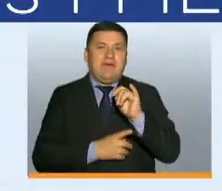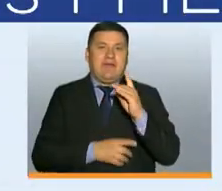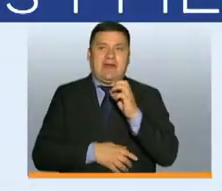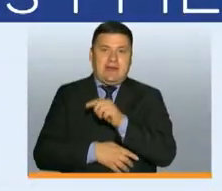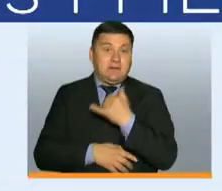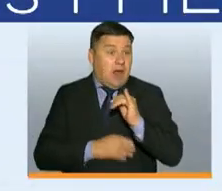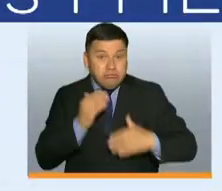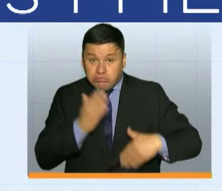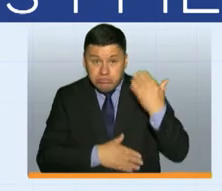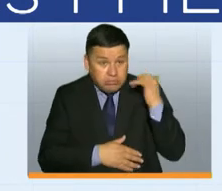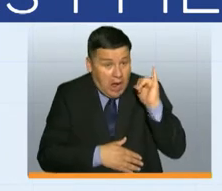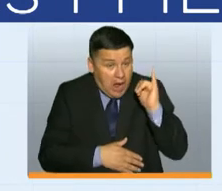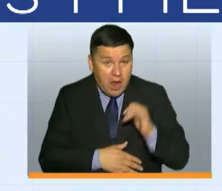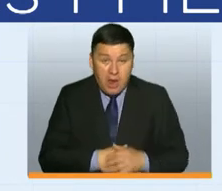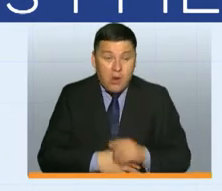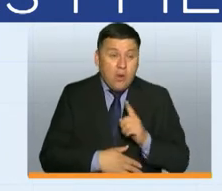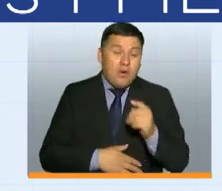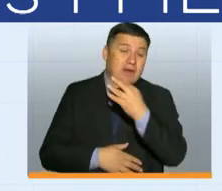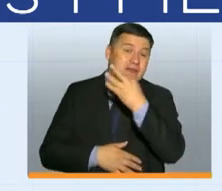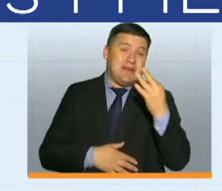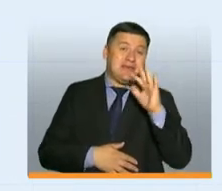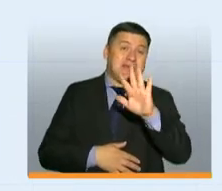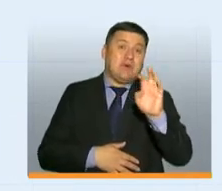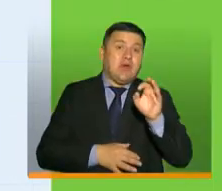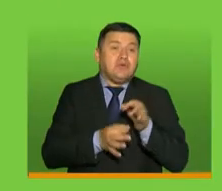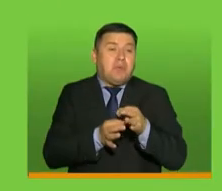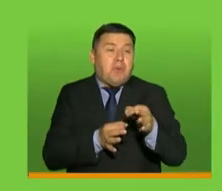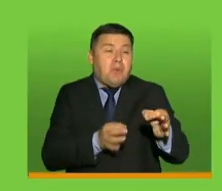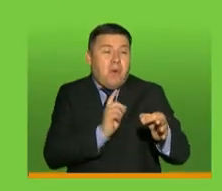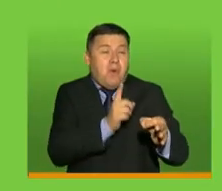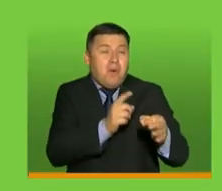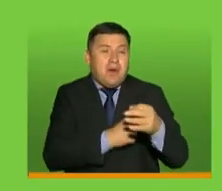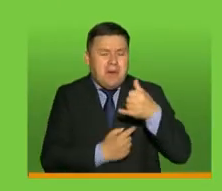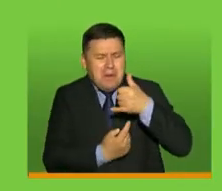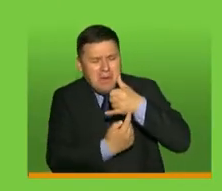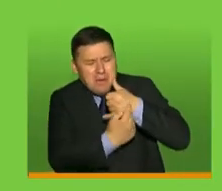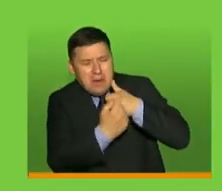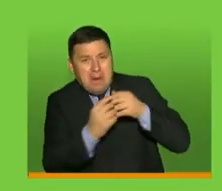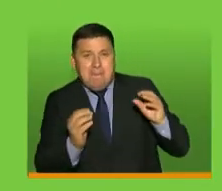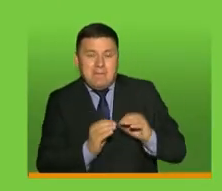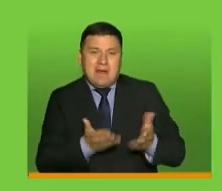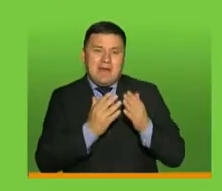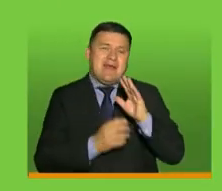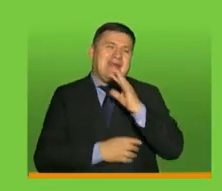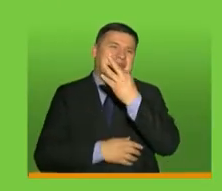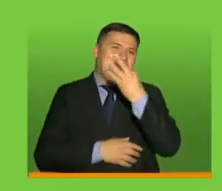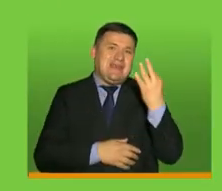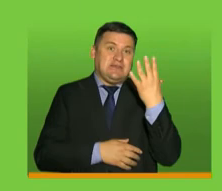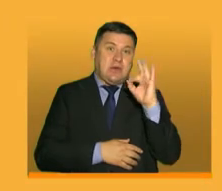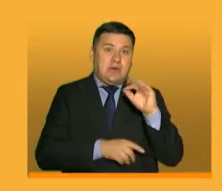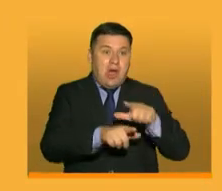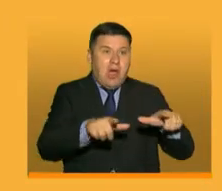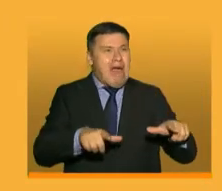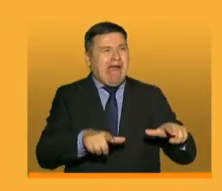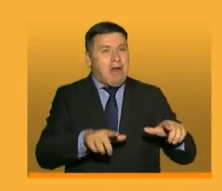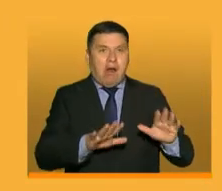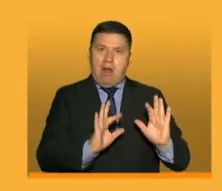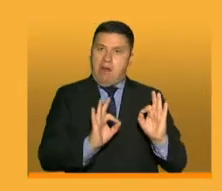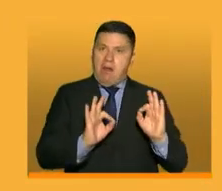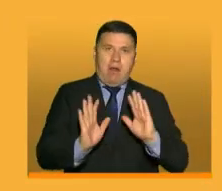Ya empezamos, estamos llegando a 358 municipios. Vamos a mejorar 315 aulas con saneamiento